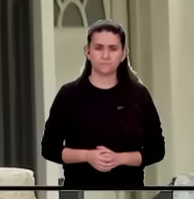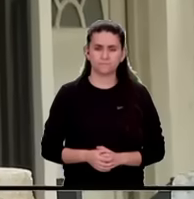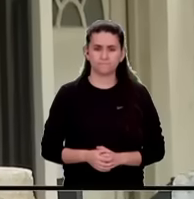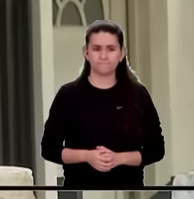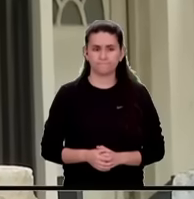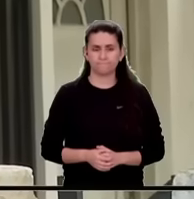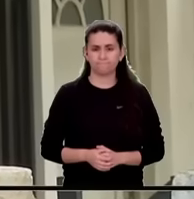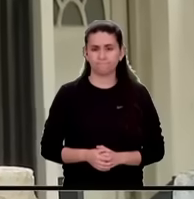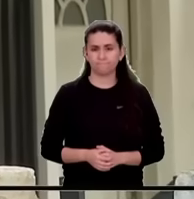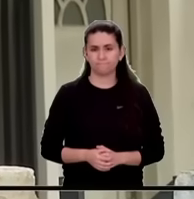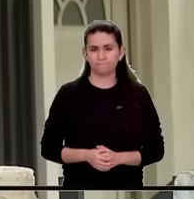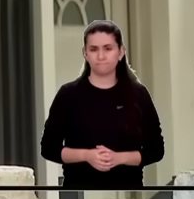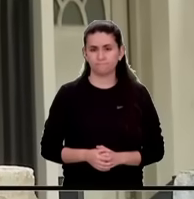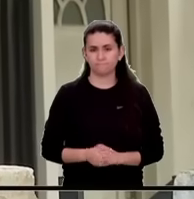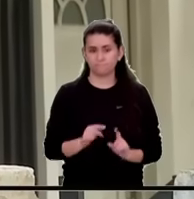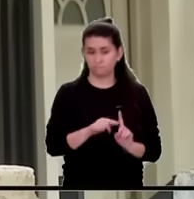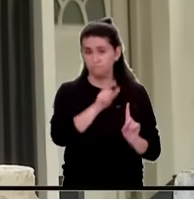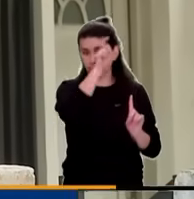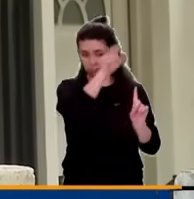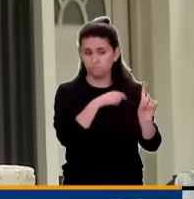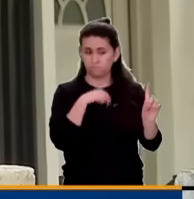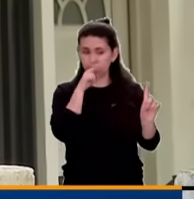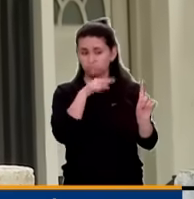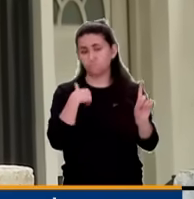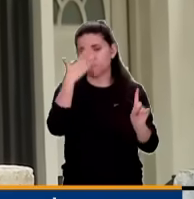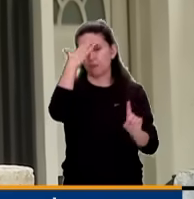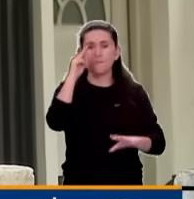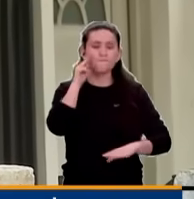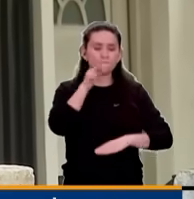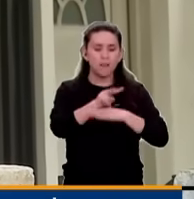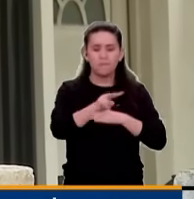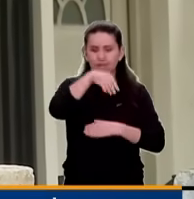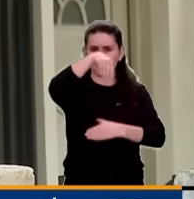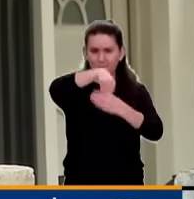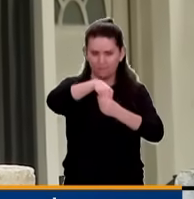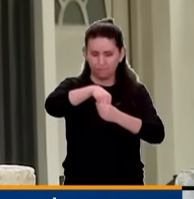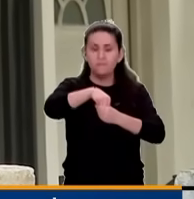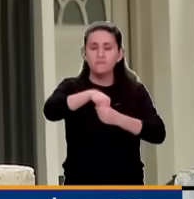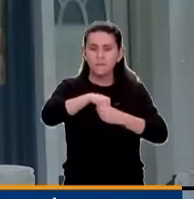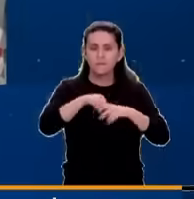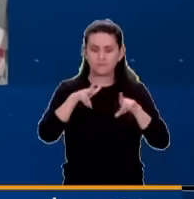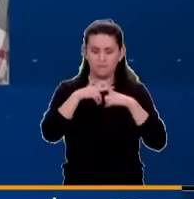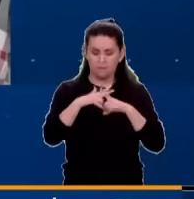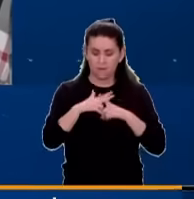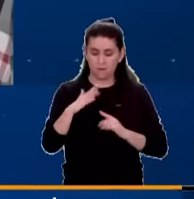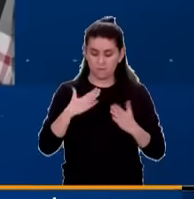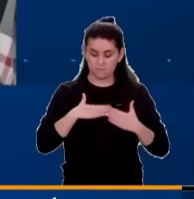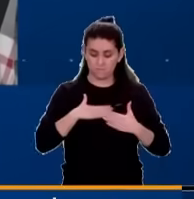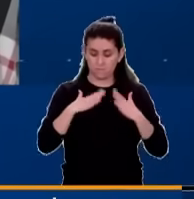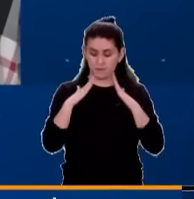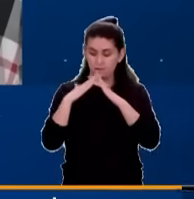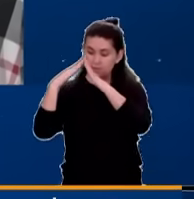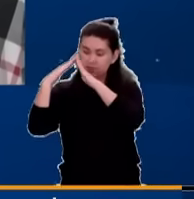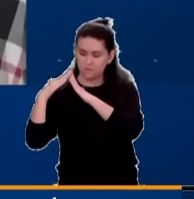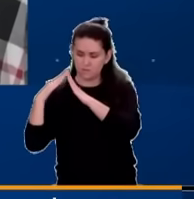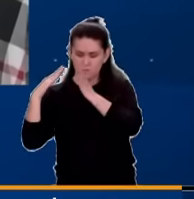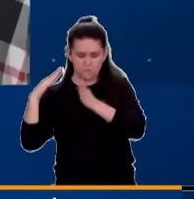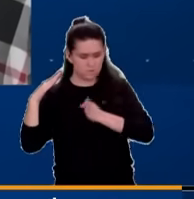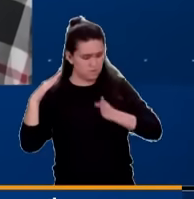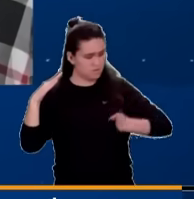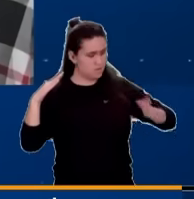Pues él era el vigilante de ese taller que queda a 4 casas donde nosotros